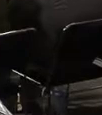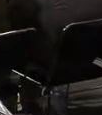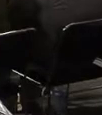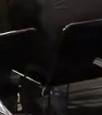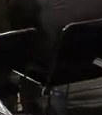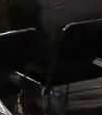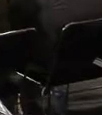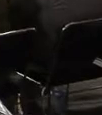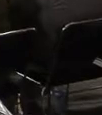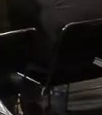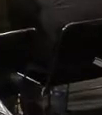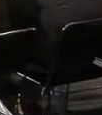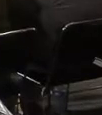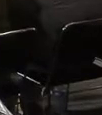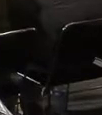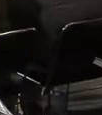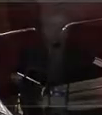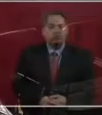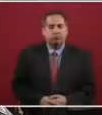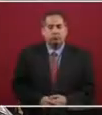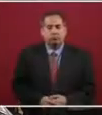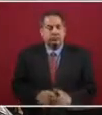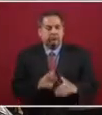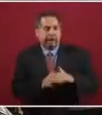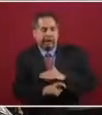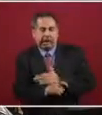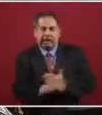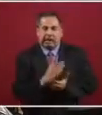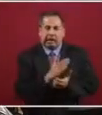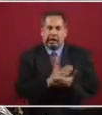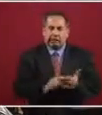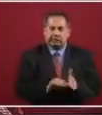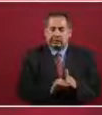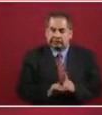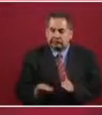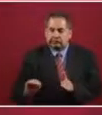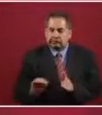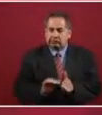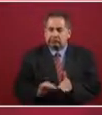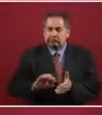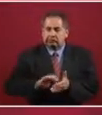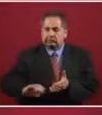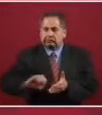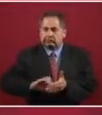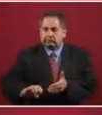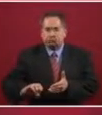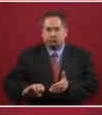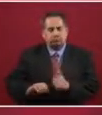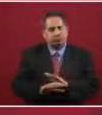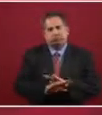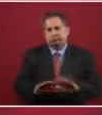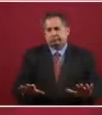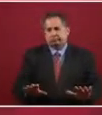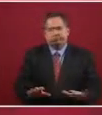O llegaban con moche, con piquete de ojo. Entonces, eso no,